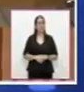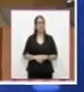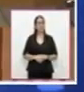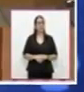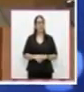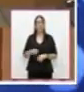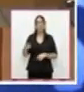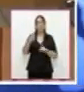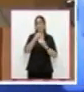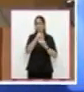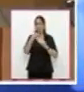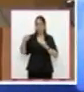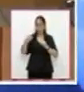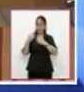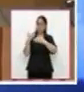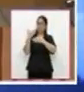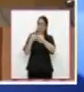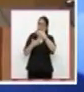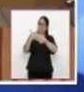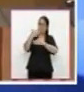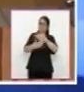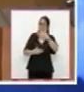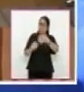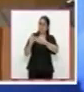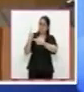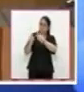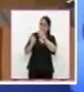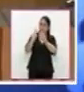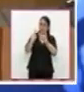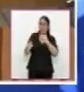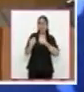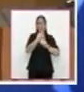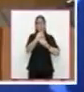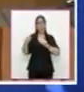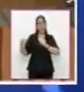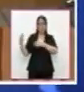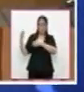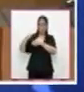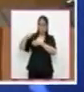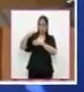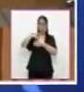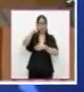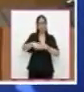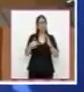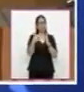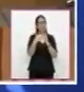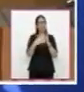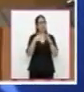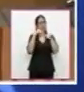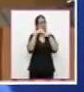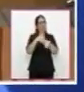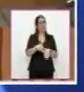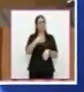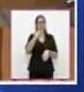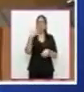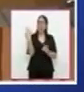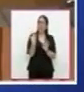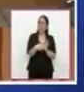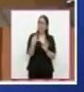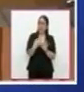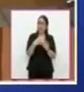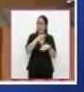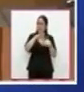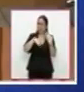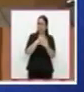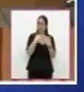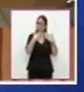nos informaban, en lo que la autoridad revisaba, la aplicación de sanciones, cada proceso electoral, además, o cada proceso, cada año,